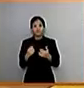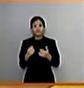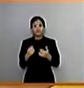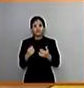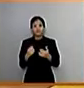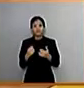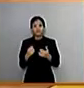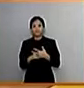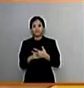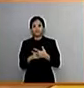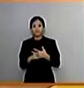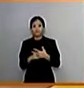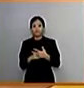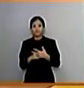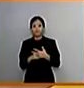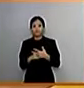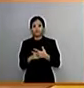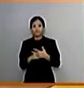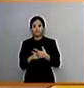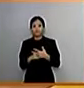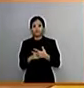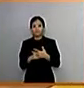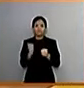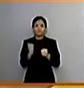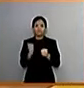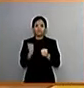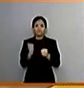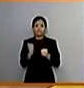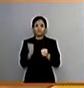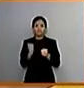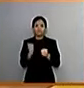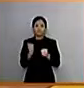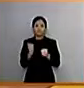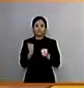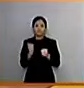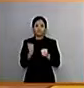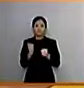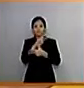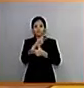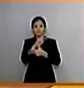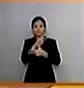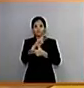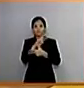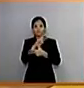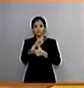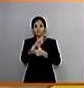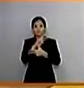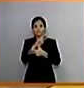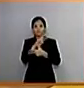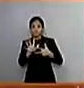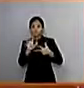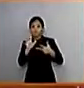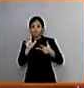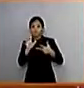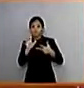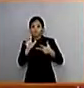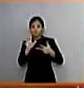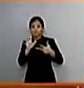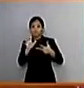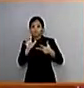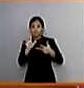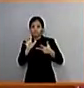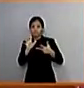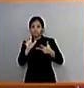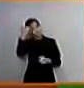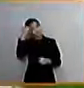Este es el 51. Reitero los tres números ganadores para esta tarde, 24, 85 y 51.